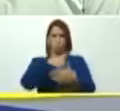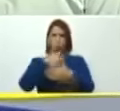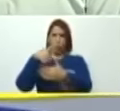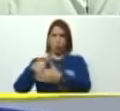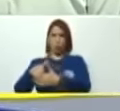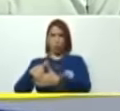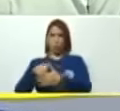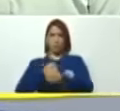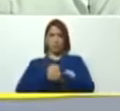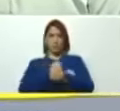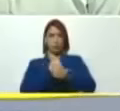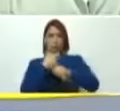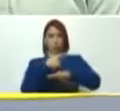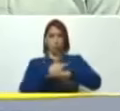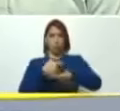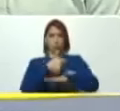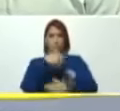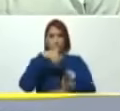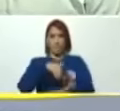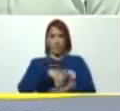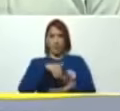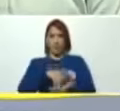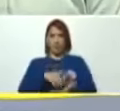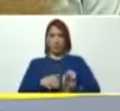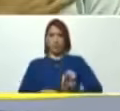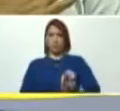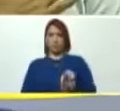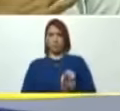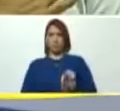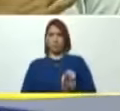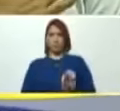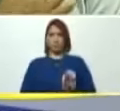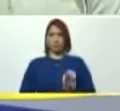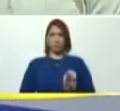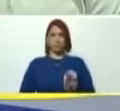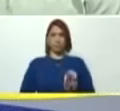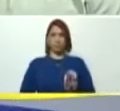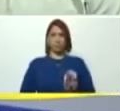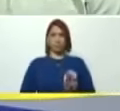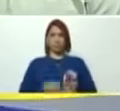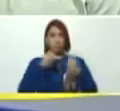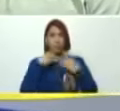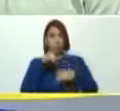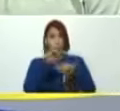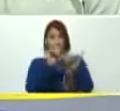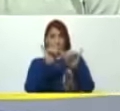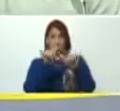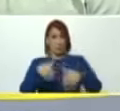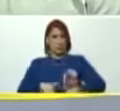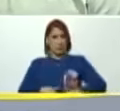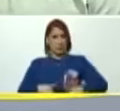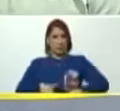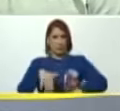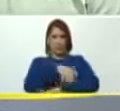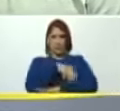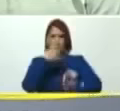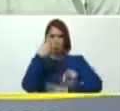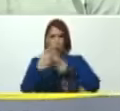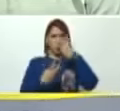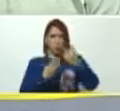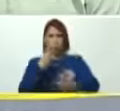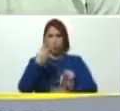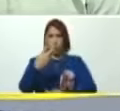querido Héctor. Y bueno, tú estás allí fajado, en la calle.